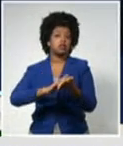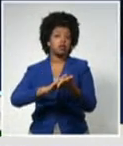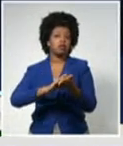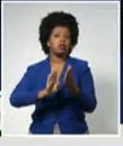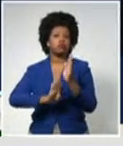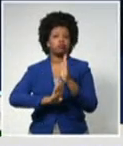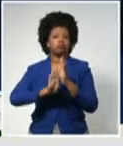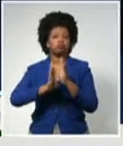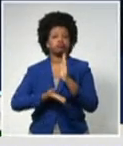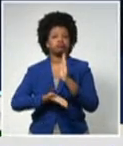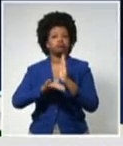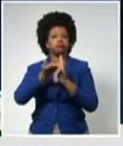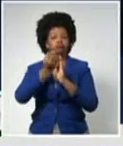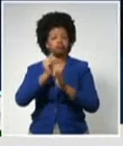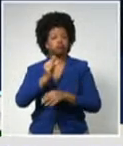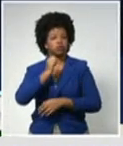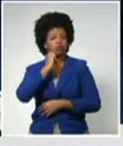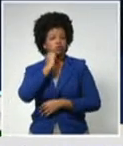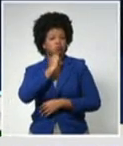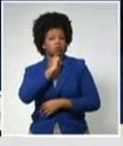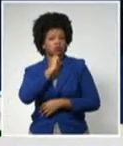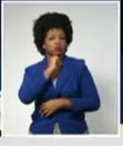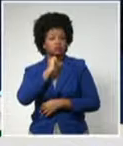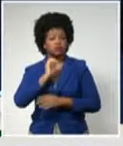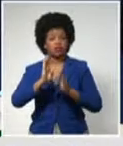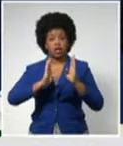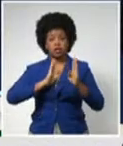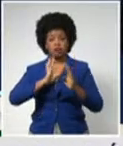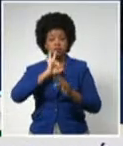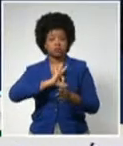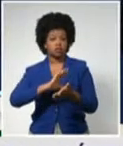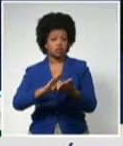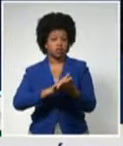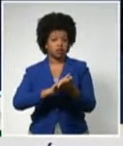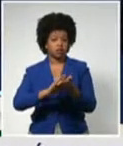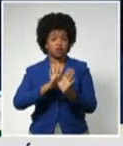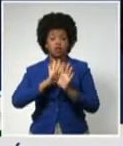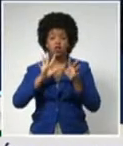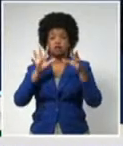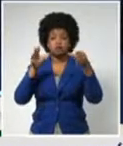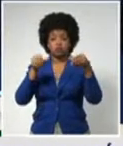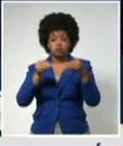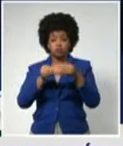diagnostican en la etapa de asintomáticos, y ya se acumulan